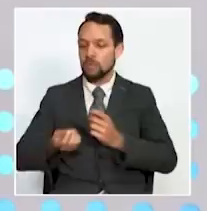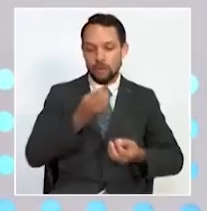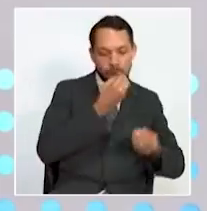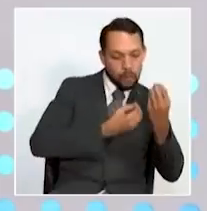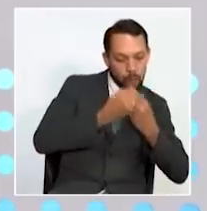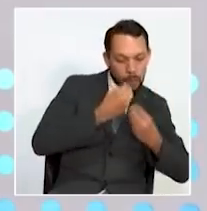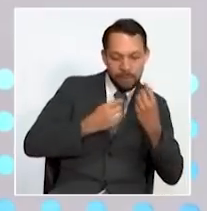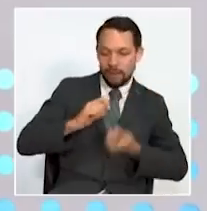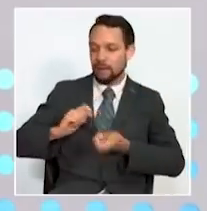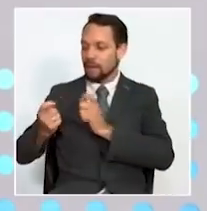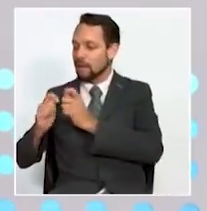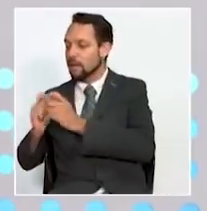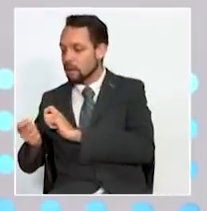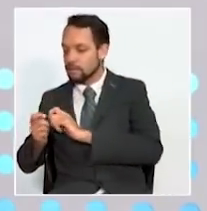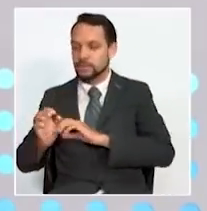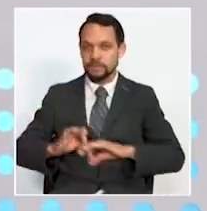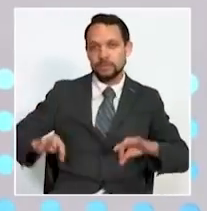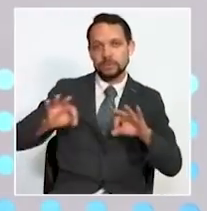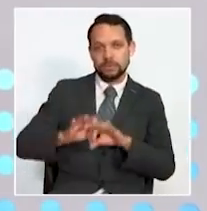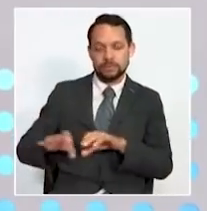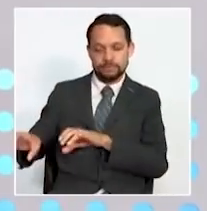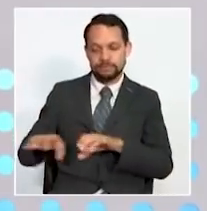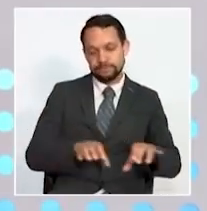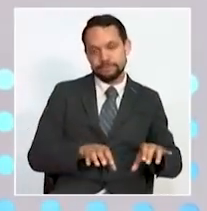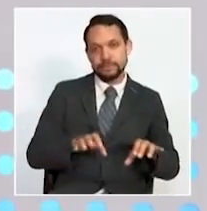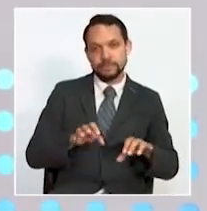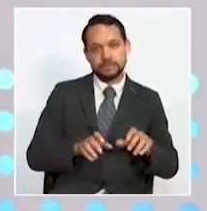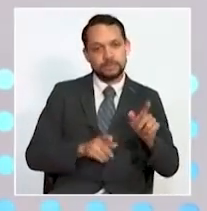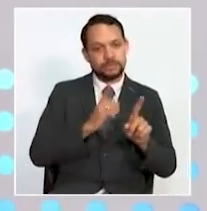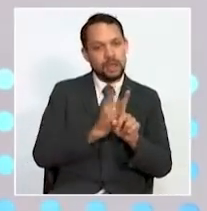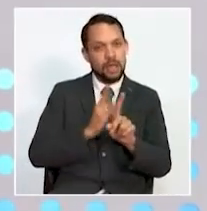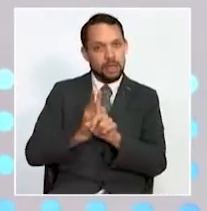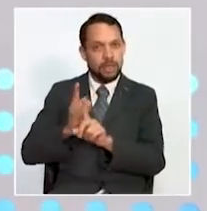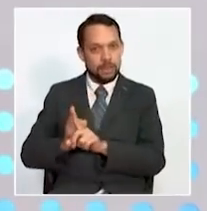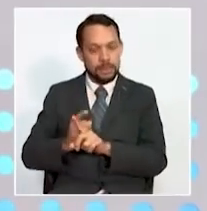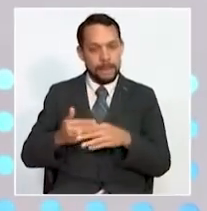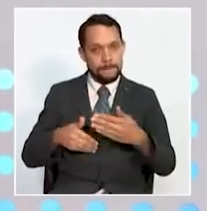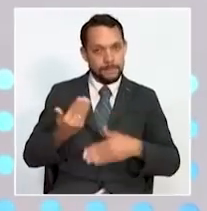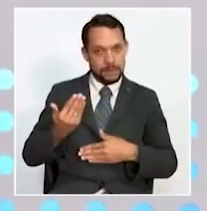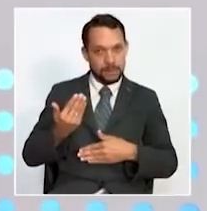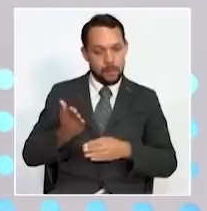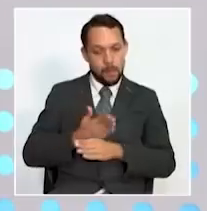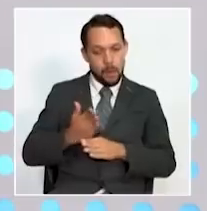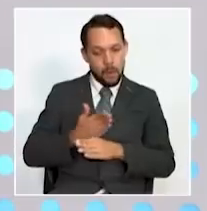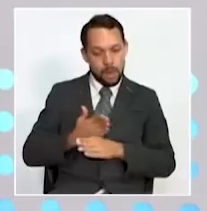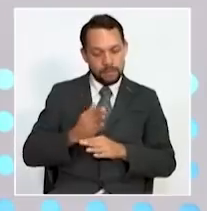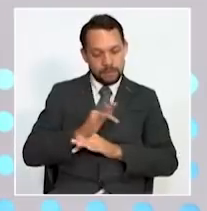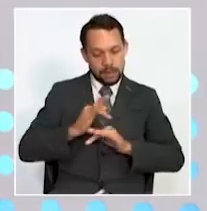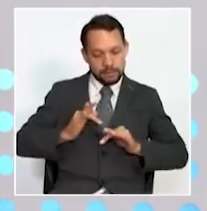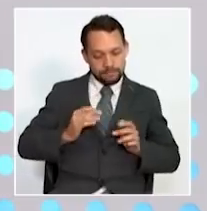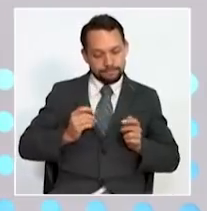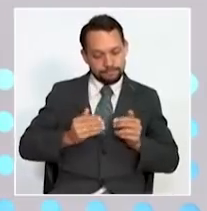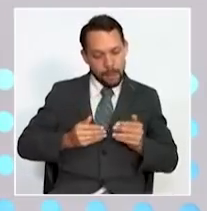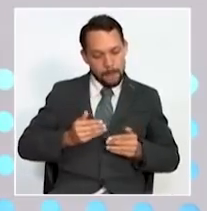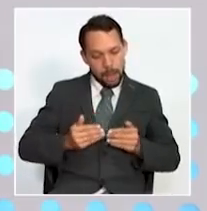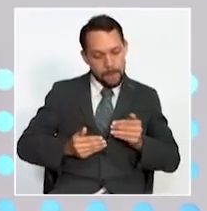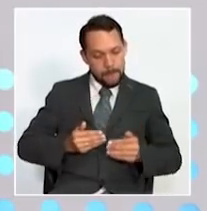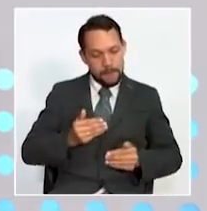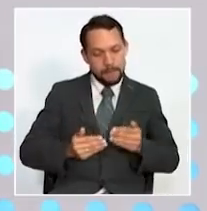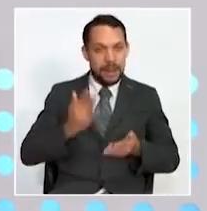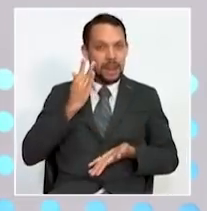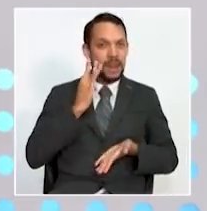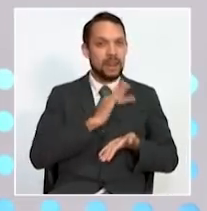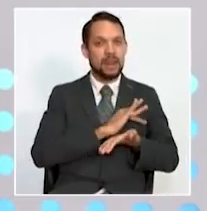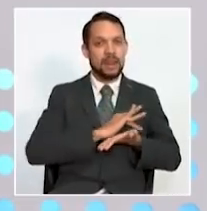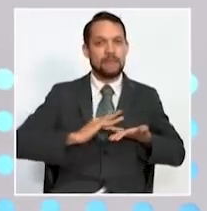del paciente y por eso en el paciente empiezan un problema, un tratamiento con una